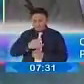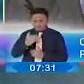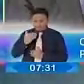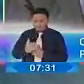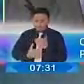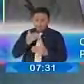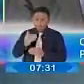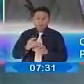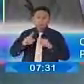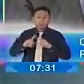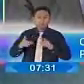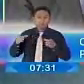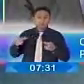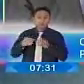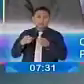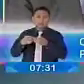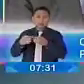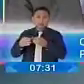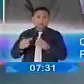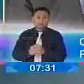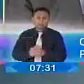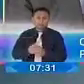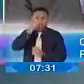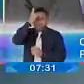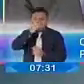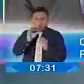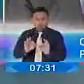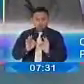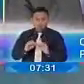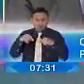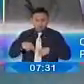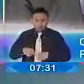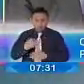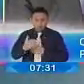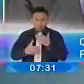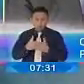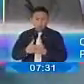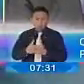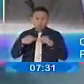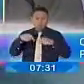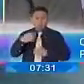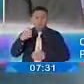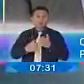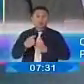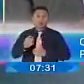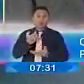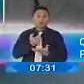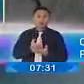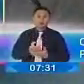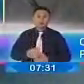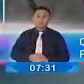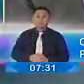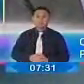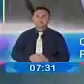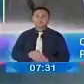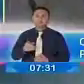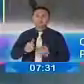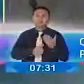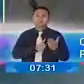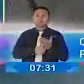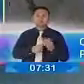tomando en las diferentes áreas, estimo, son las decisiones adecuadas para poder enfrentar una crisis de esta magnitud. El ministro